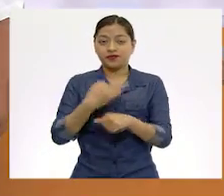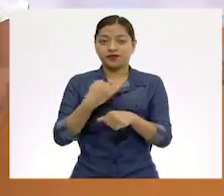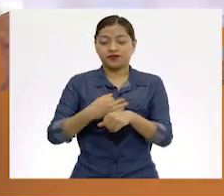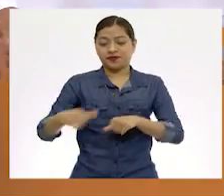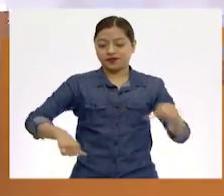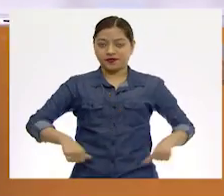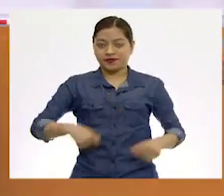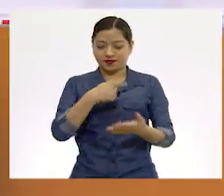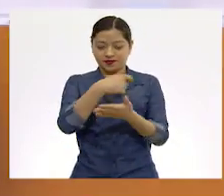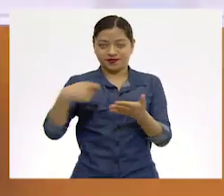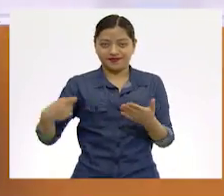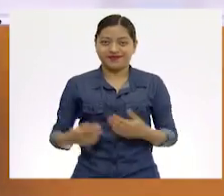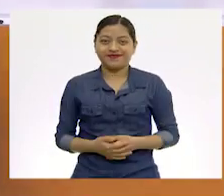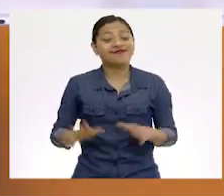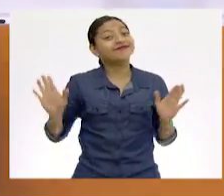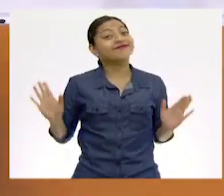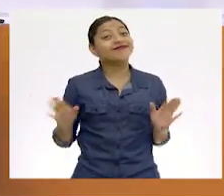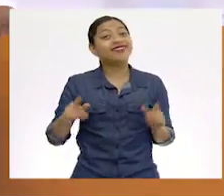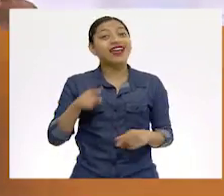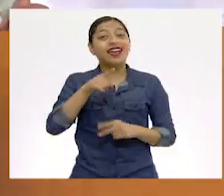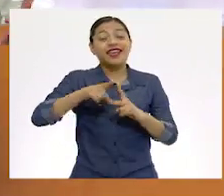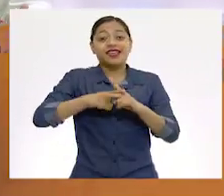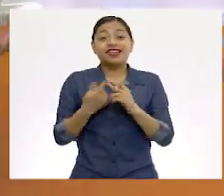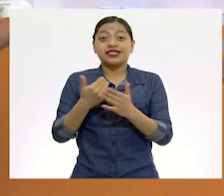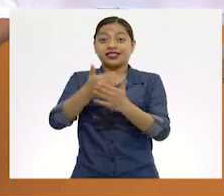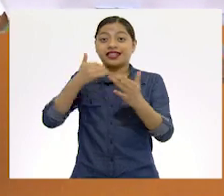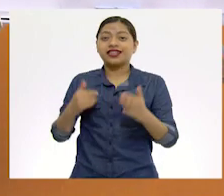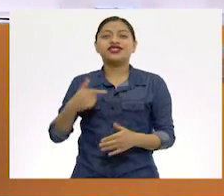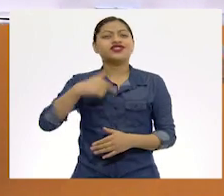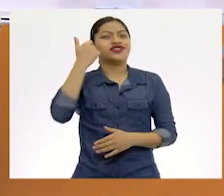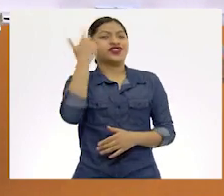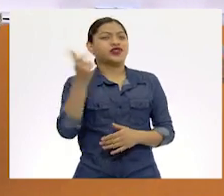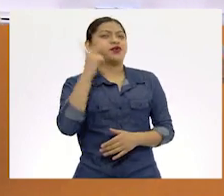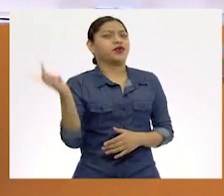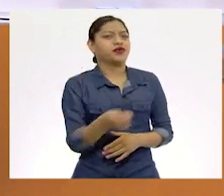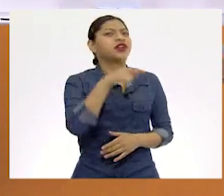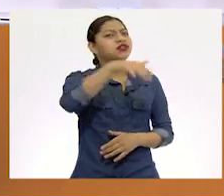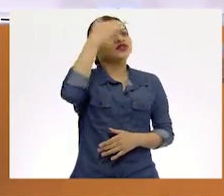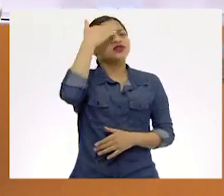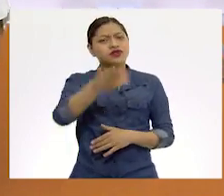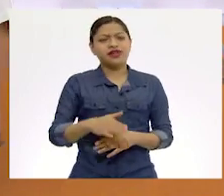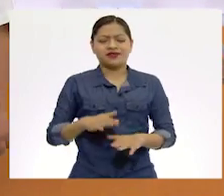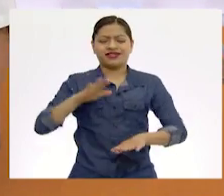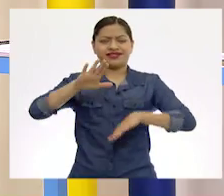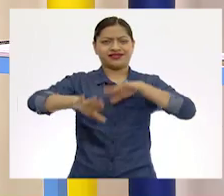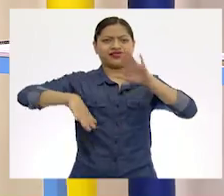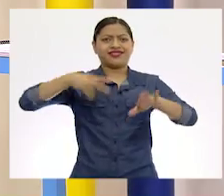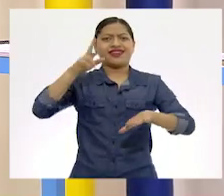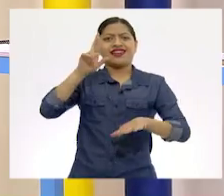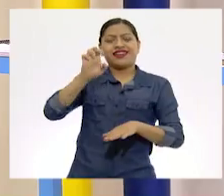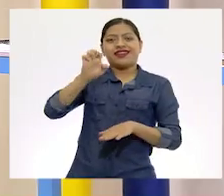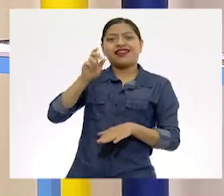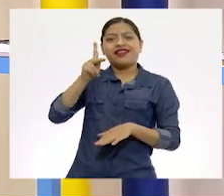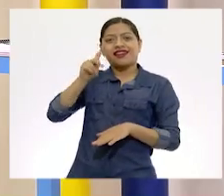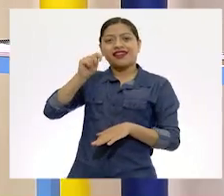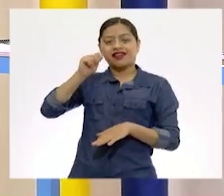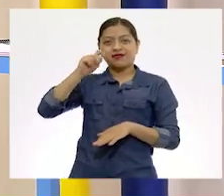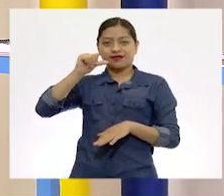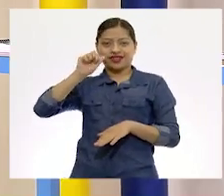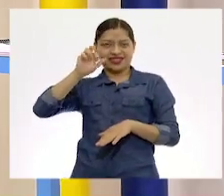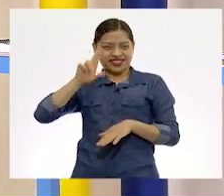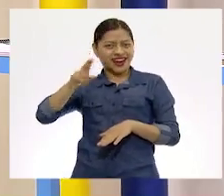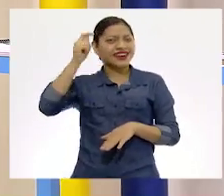Eric. Muy bien. Antes de empezar, me gustaría preguntarte, Eric, ¿tú sabes qué es reptar? Reptar me suena